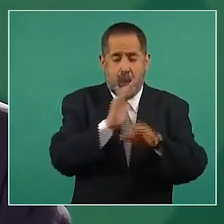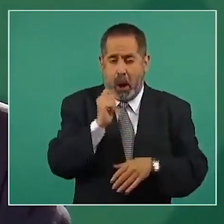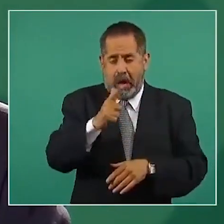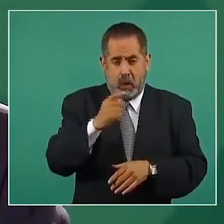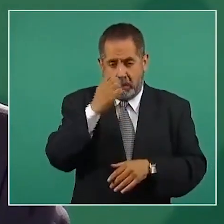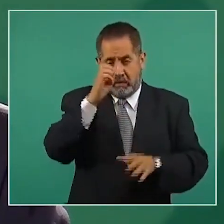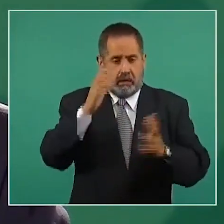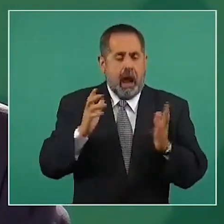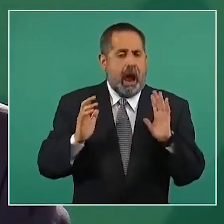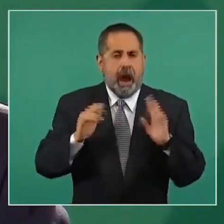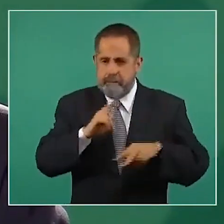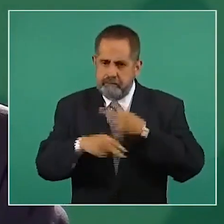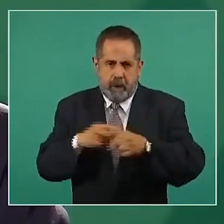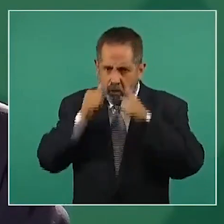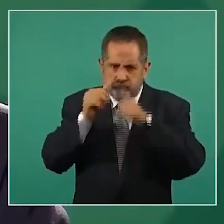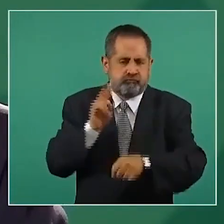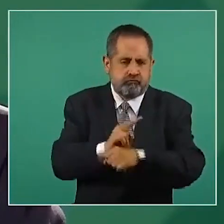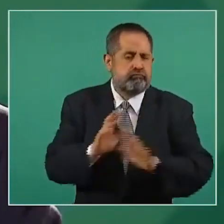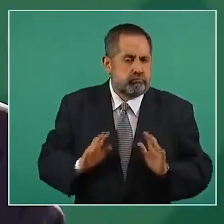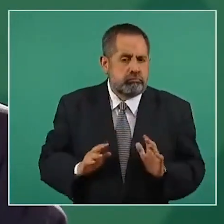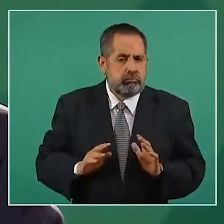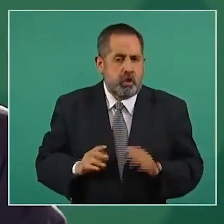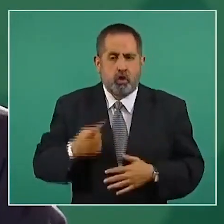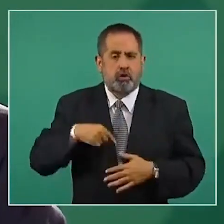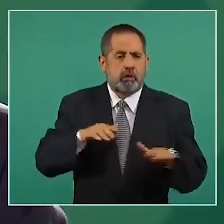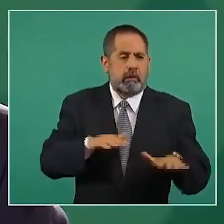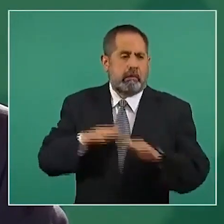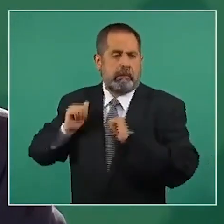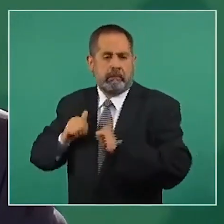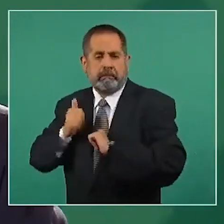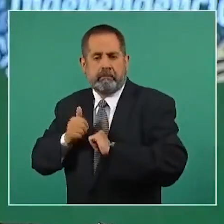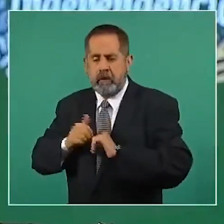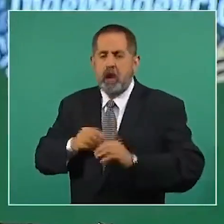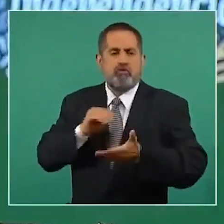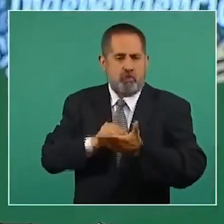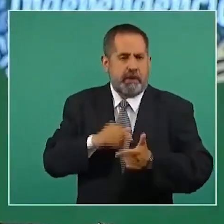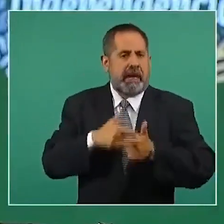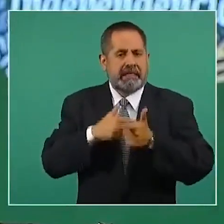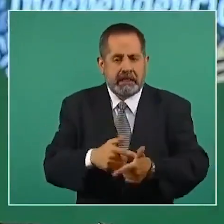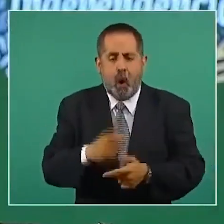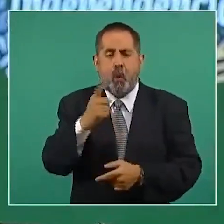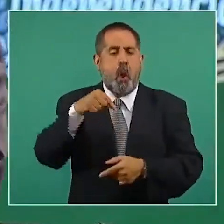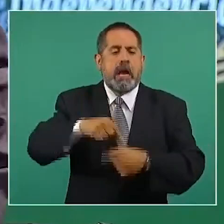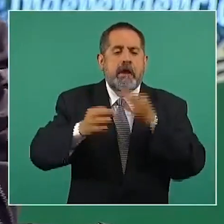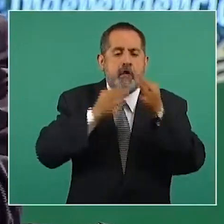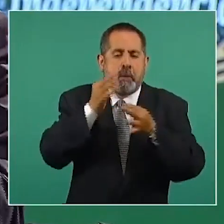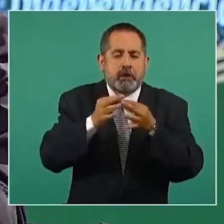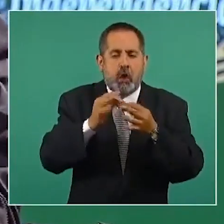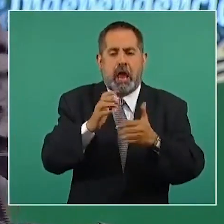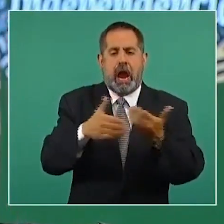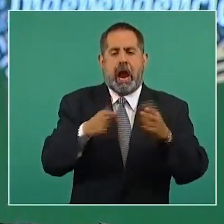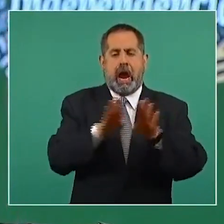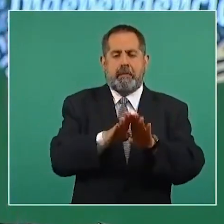los distintos escenarios que se presente. No nos vamos a ningún lado, seguimos aquí, solamente dejamos este espacio para